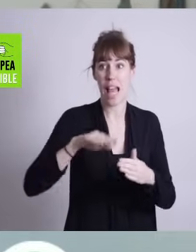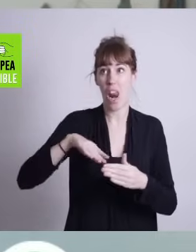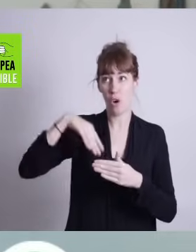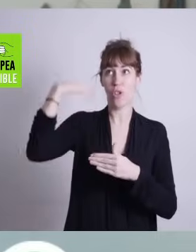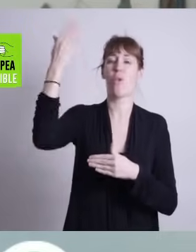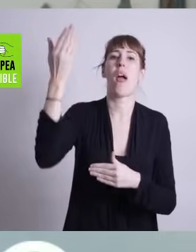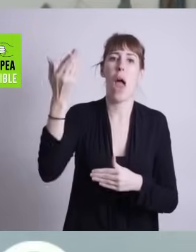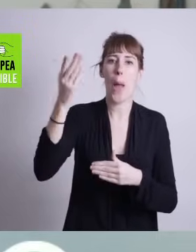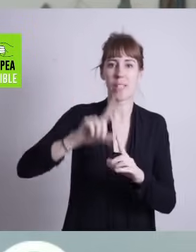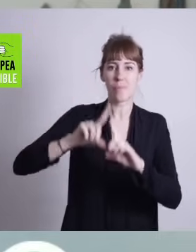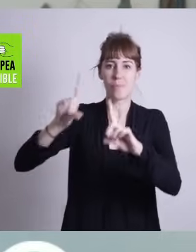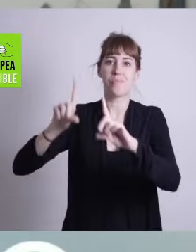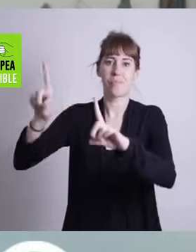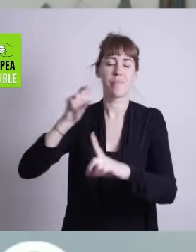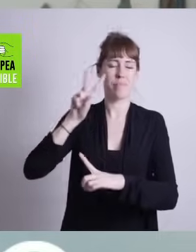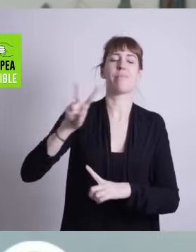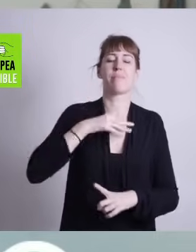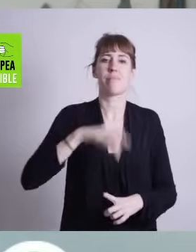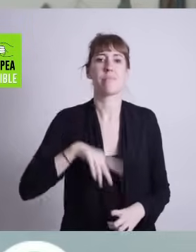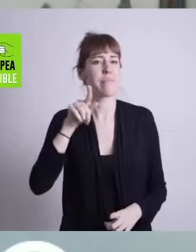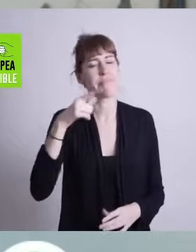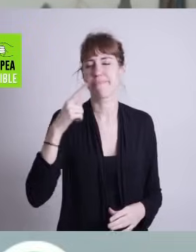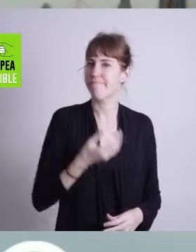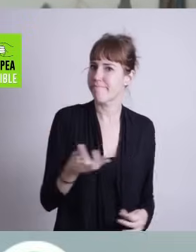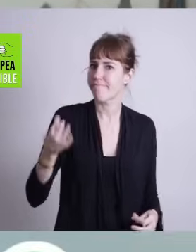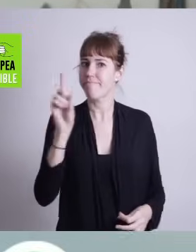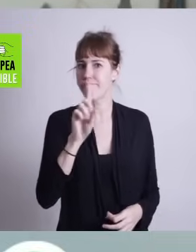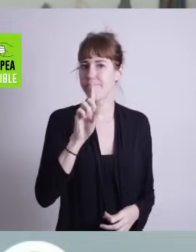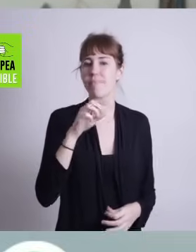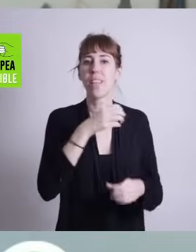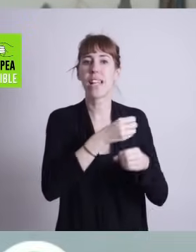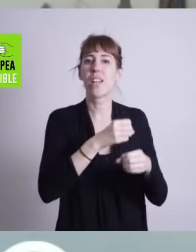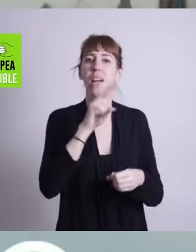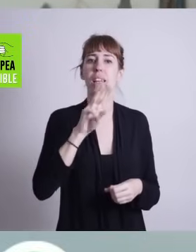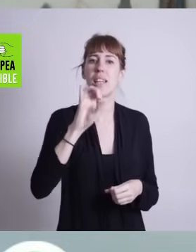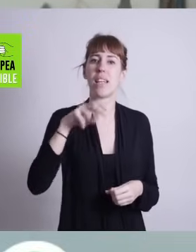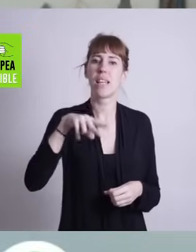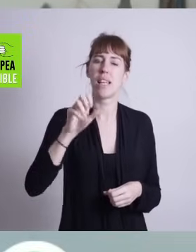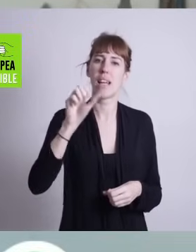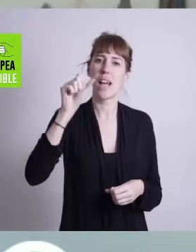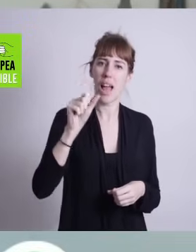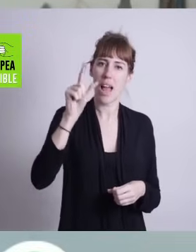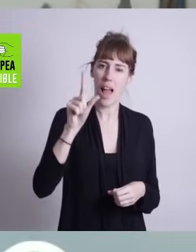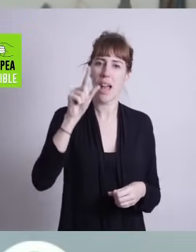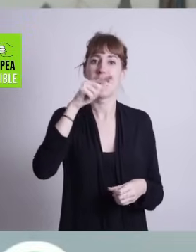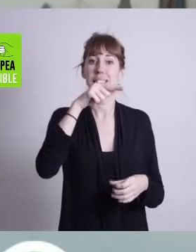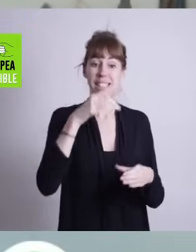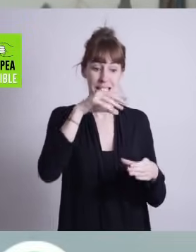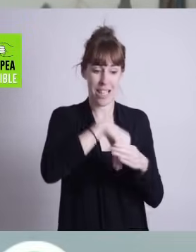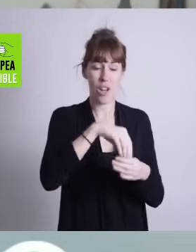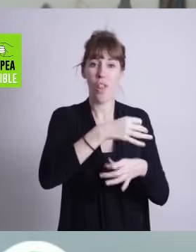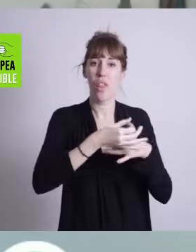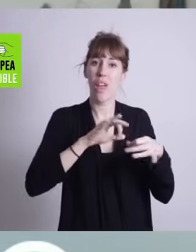realidad, esto es incorrecto. La glándula pineal sí es cierto que a nivel interno está compuesta por células que son idénticas